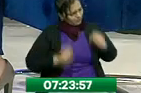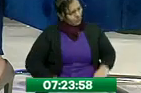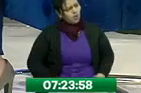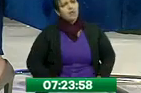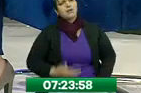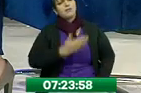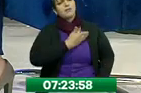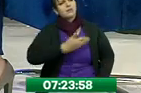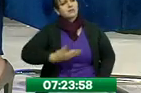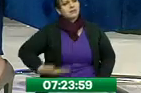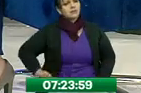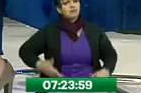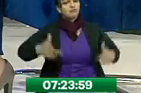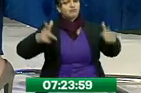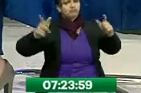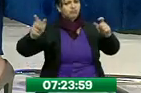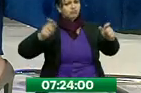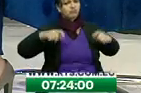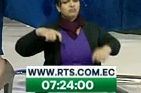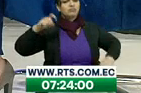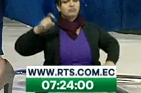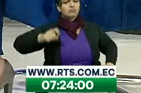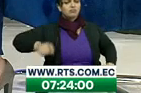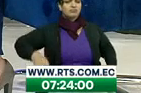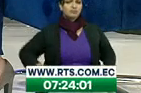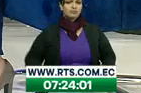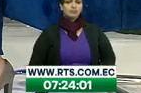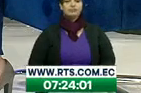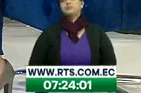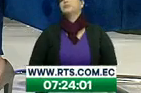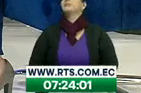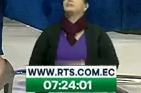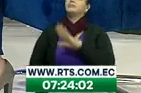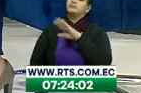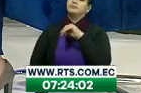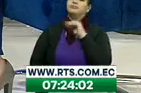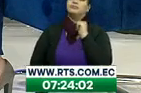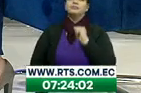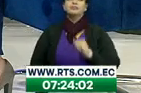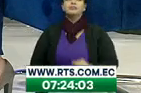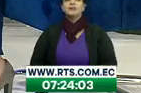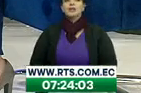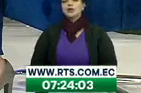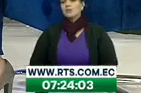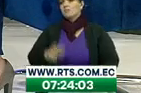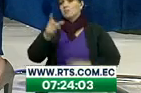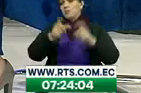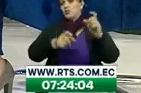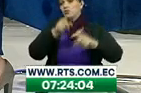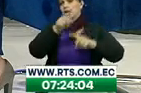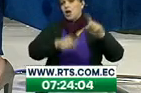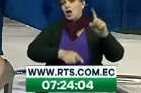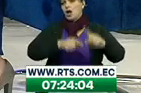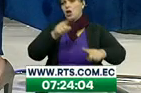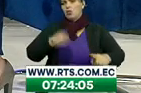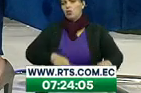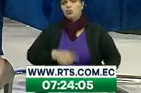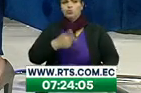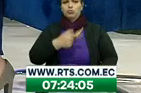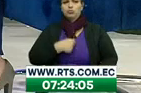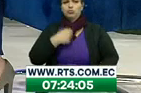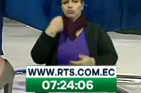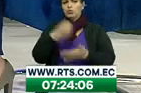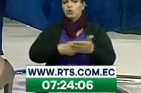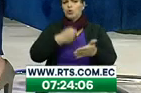postura respecto a la petición que realizan varios activistas en el sentido de que debe despenalizarse el aborto en caso